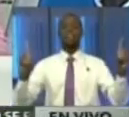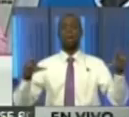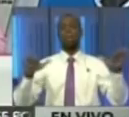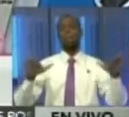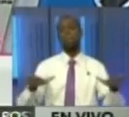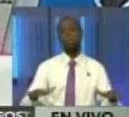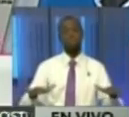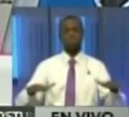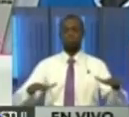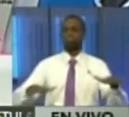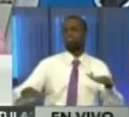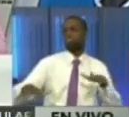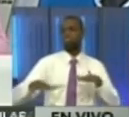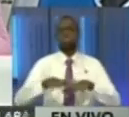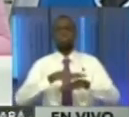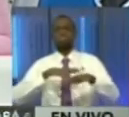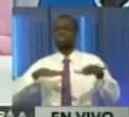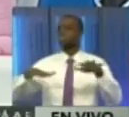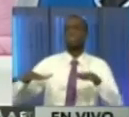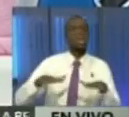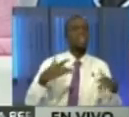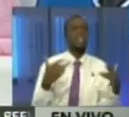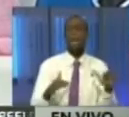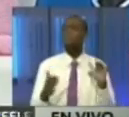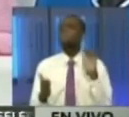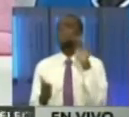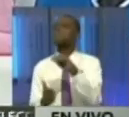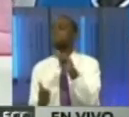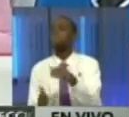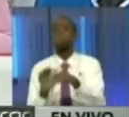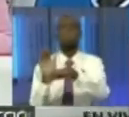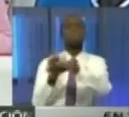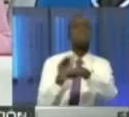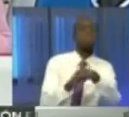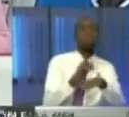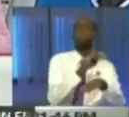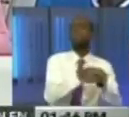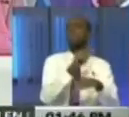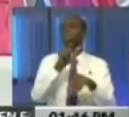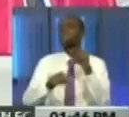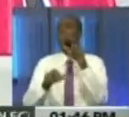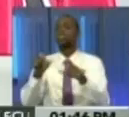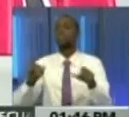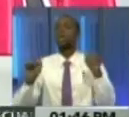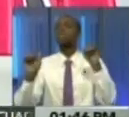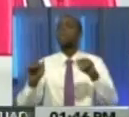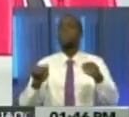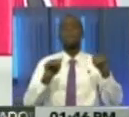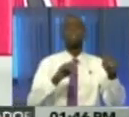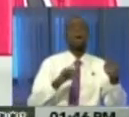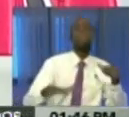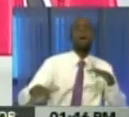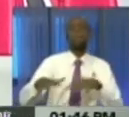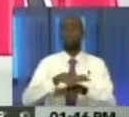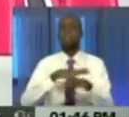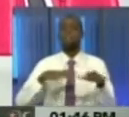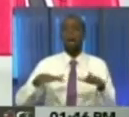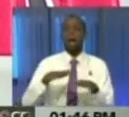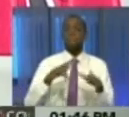se fundamenta en la consulta permanente al pueblo, pero ello no implica la inestabilidad del modelo en sí